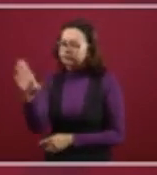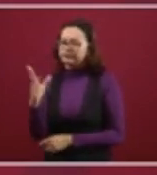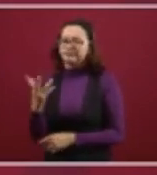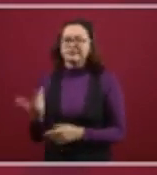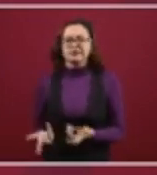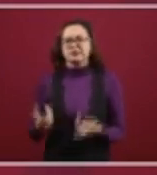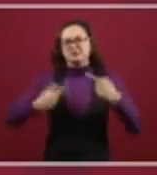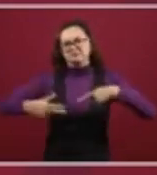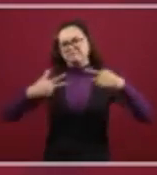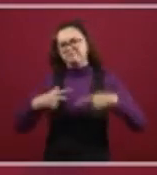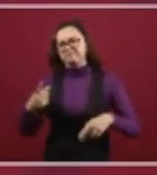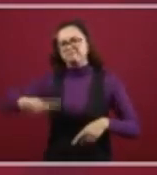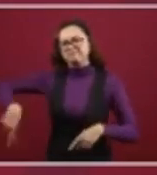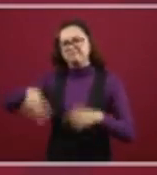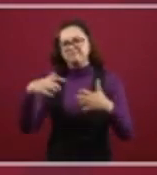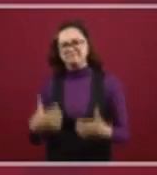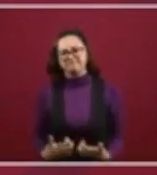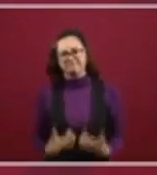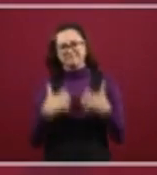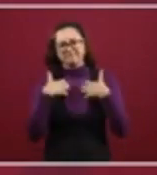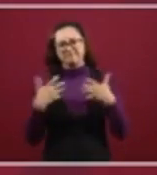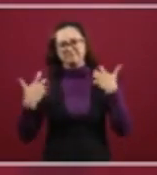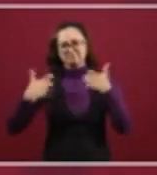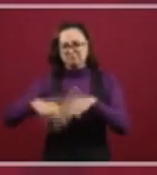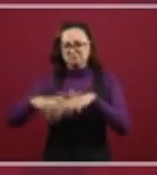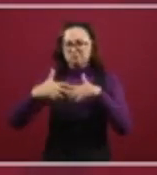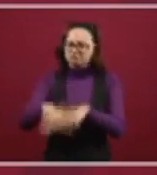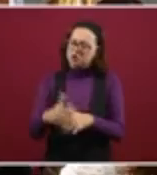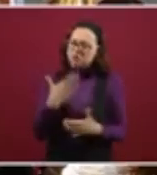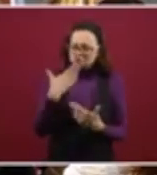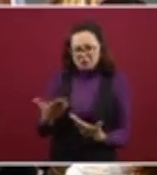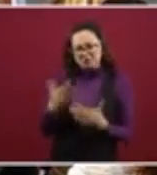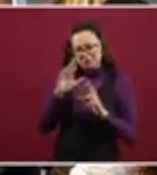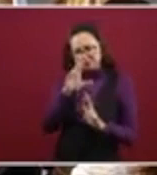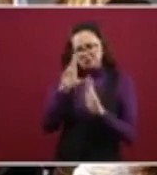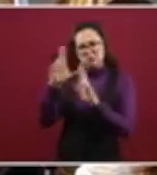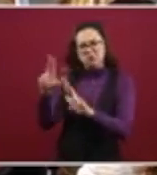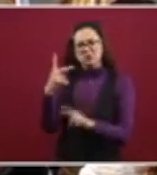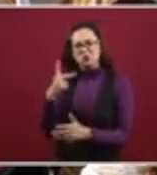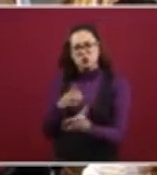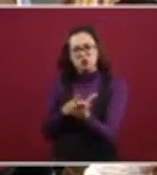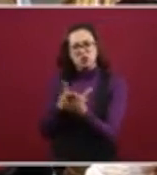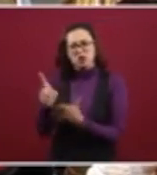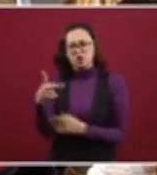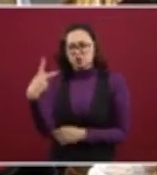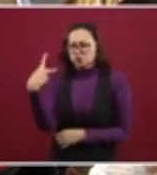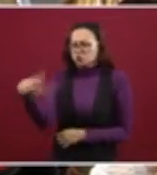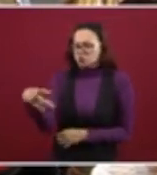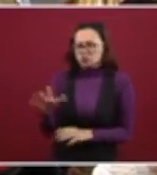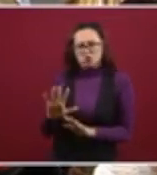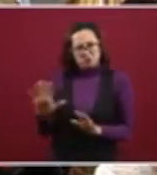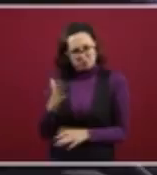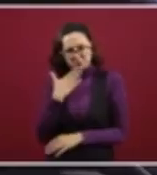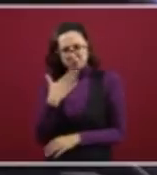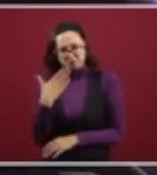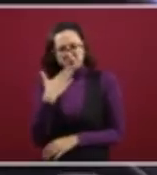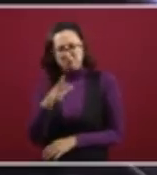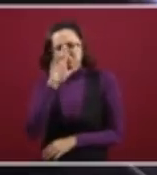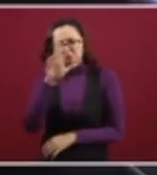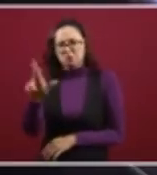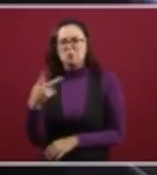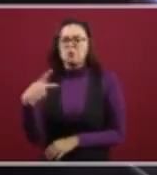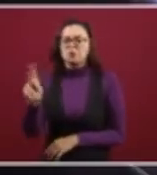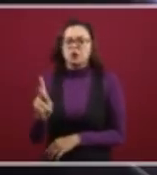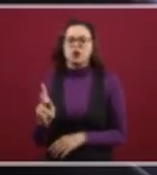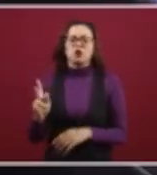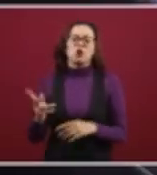Estas manifestaciones, si bien tienen todo el derecho de hacerlas, hemos venido hablando con ellos, tenemos propiamente